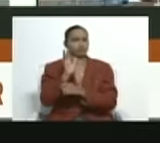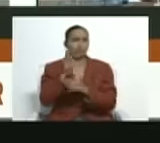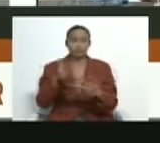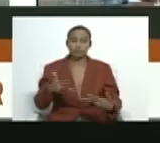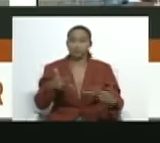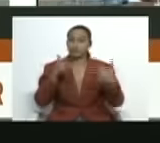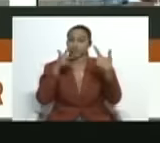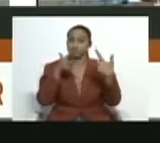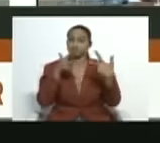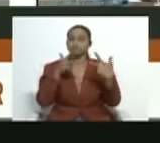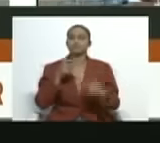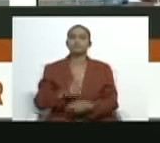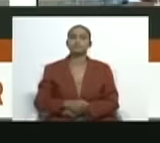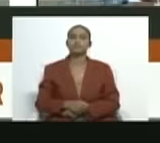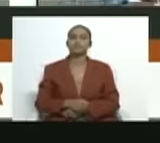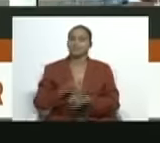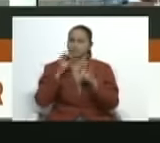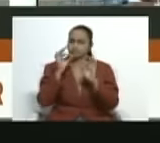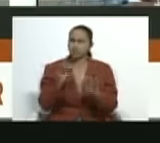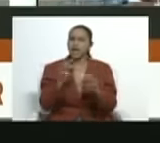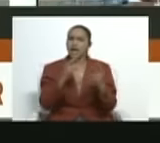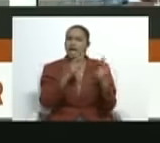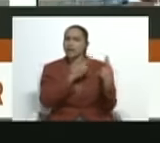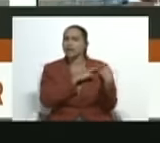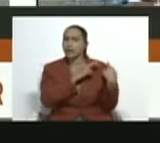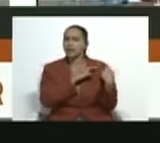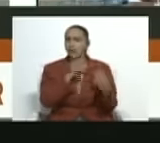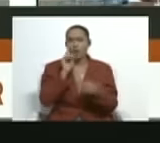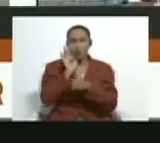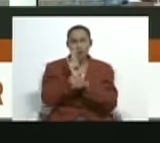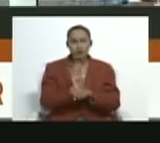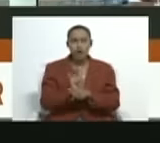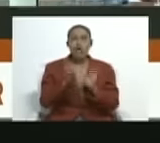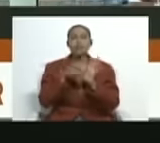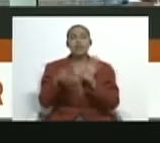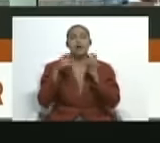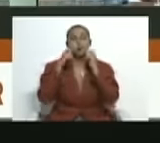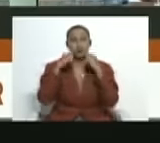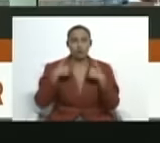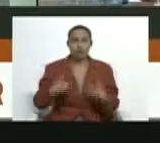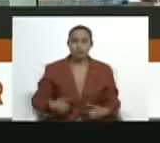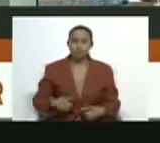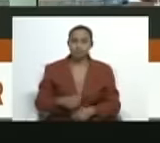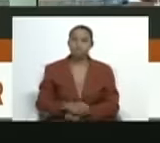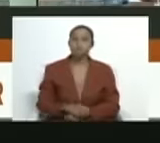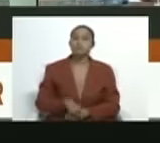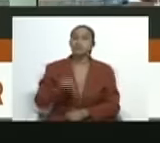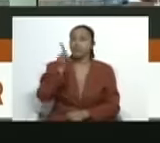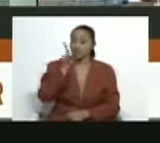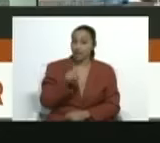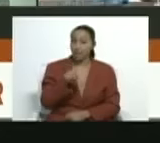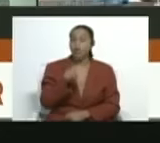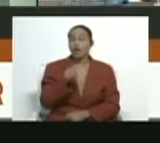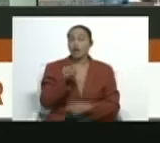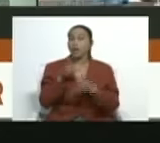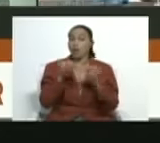integración regional con la responsabilidad de preservar los derechos humanos, así como la soberanía de las